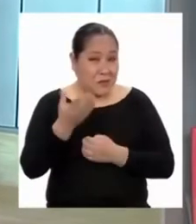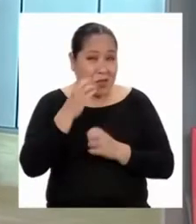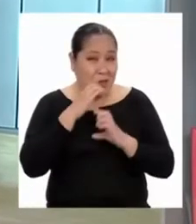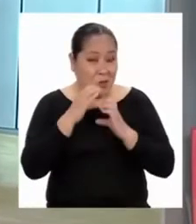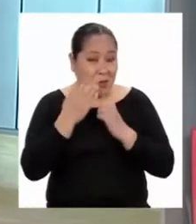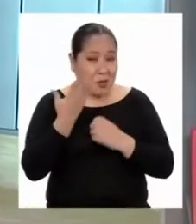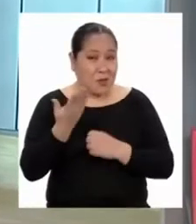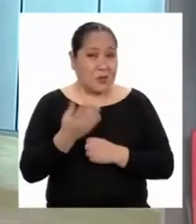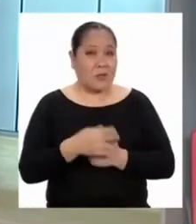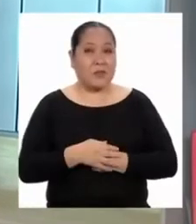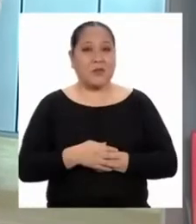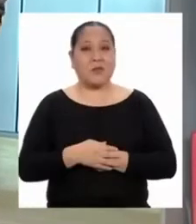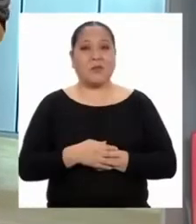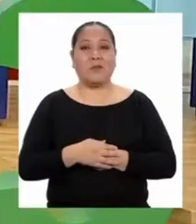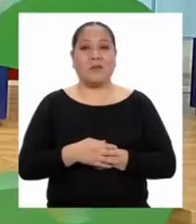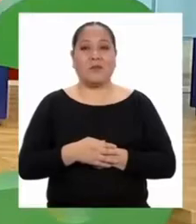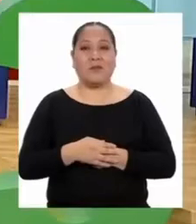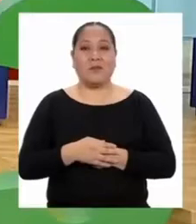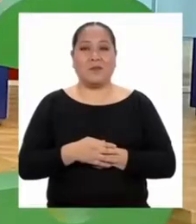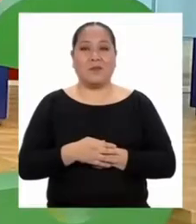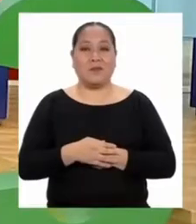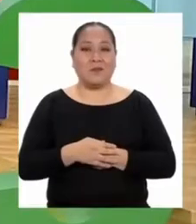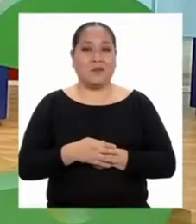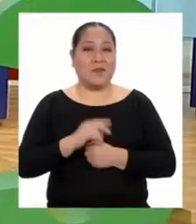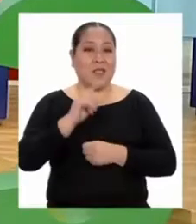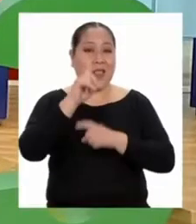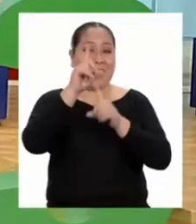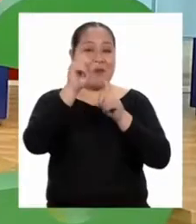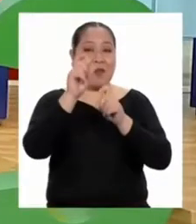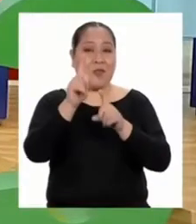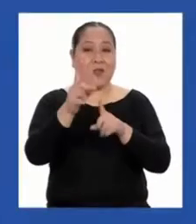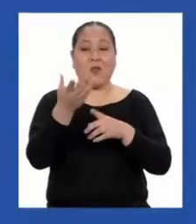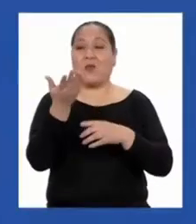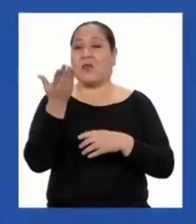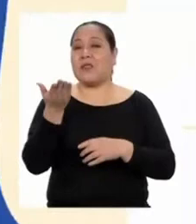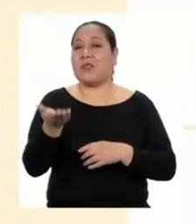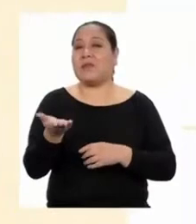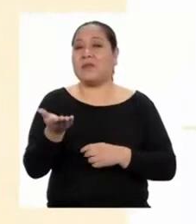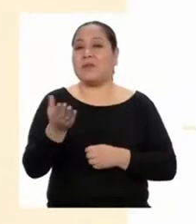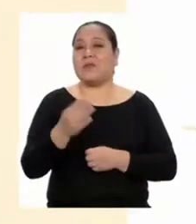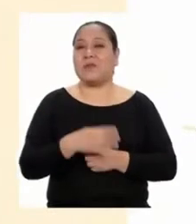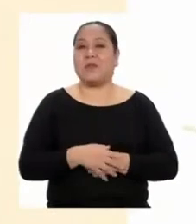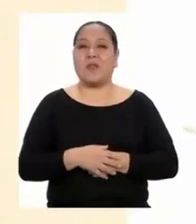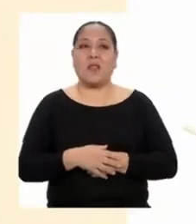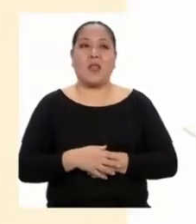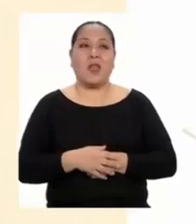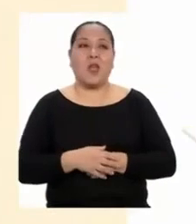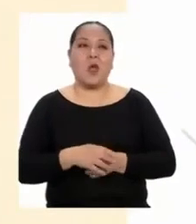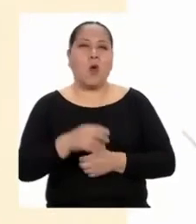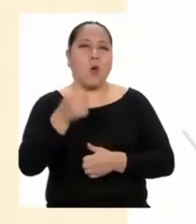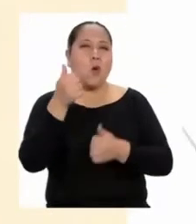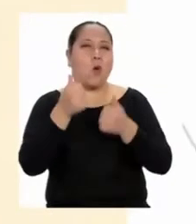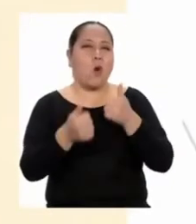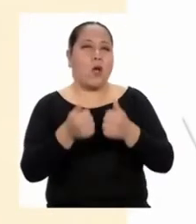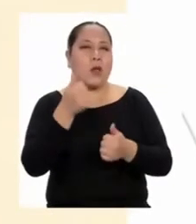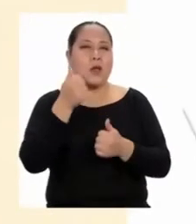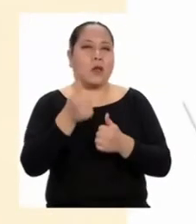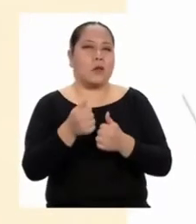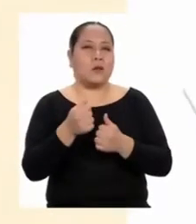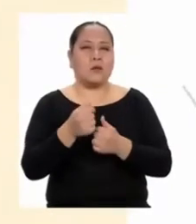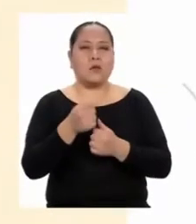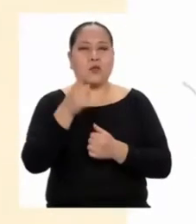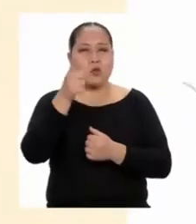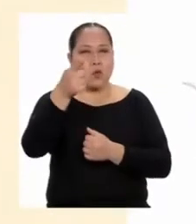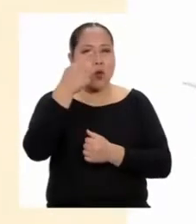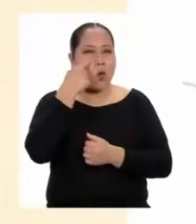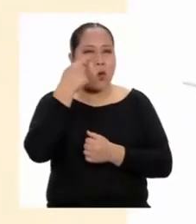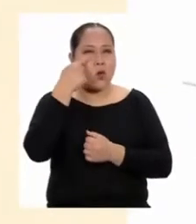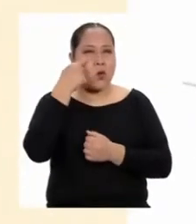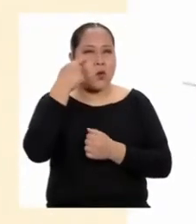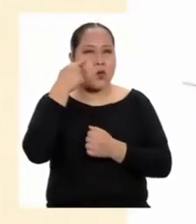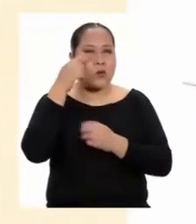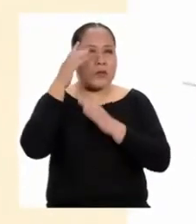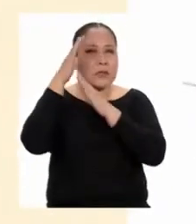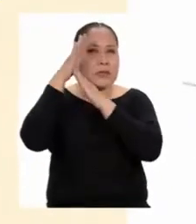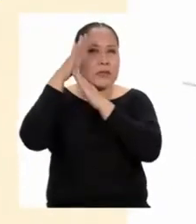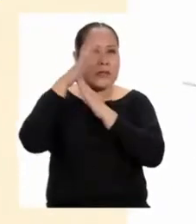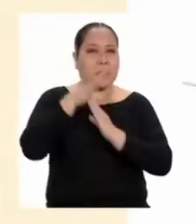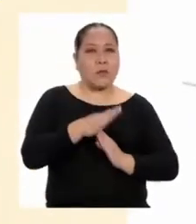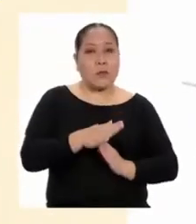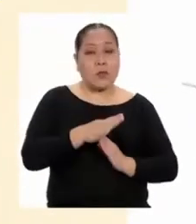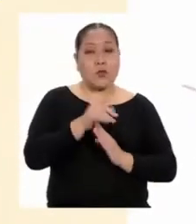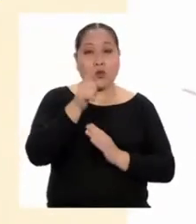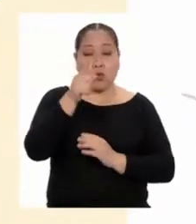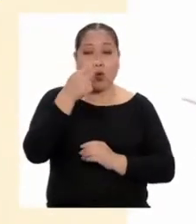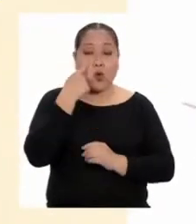comunicación? La pregunta era, ¿qué casos de discriminación conocen o han vivido tus padres o